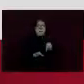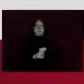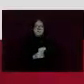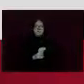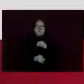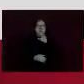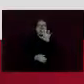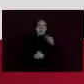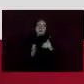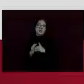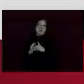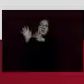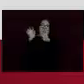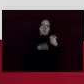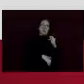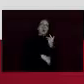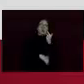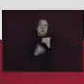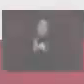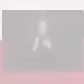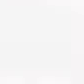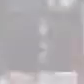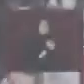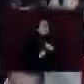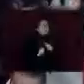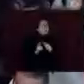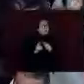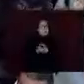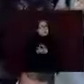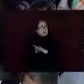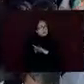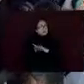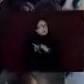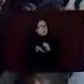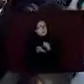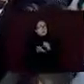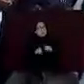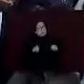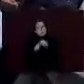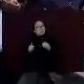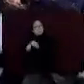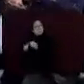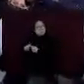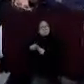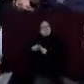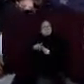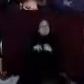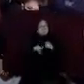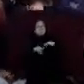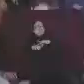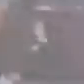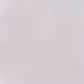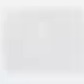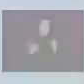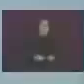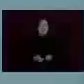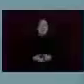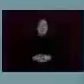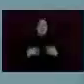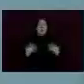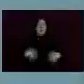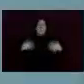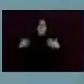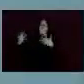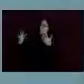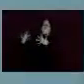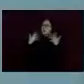5.908 millones de pesos. De esa manera, pudimos incrementar la inversión pública. En